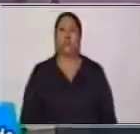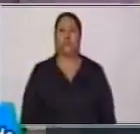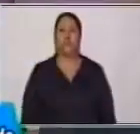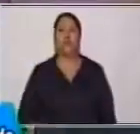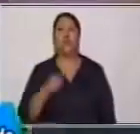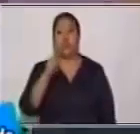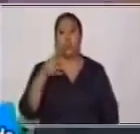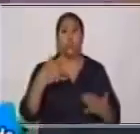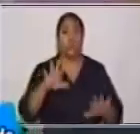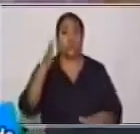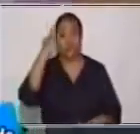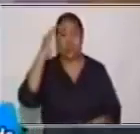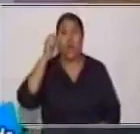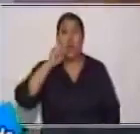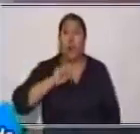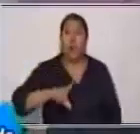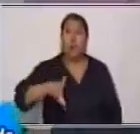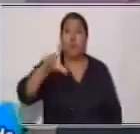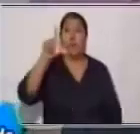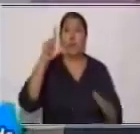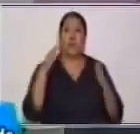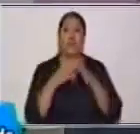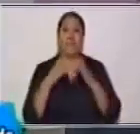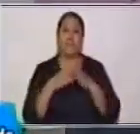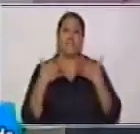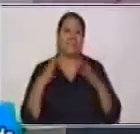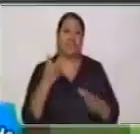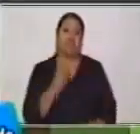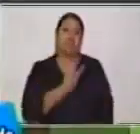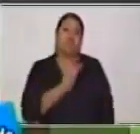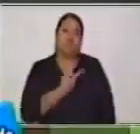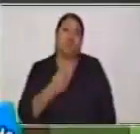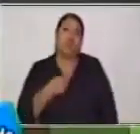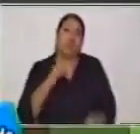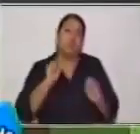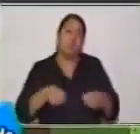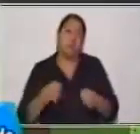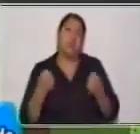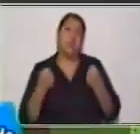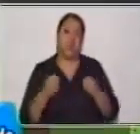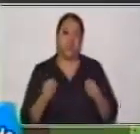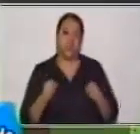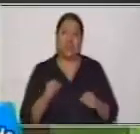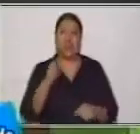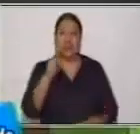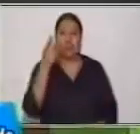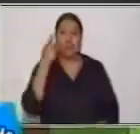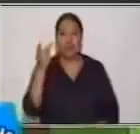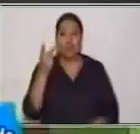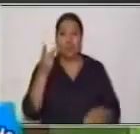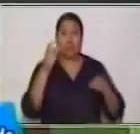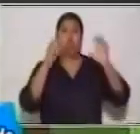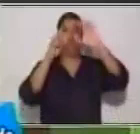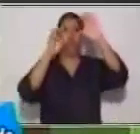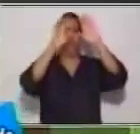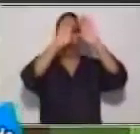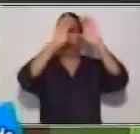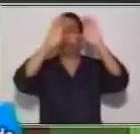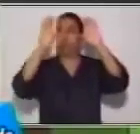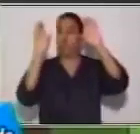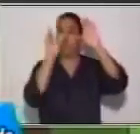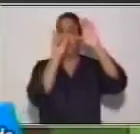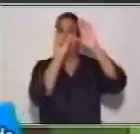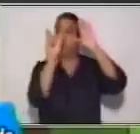a trabajar en casa y de manera individual. Usted se da cuenta que lo hemos traído de una operación